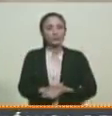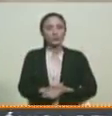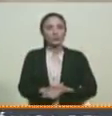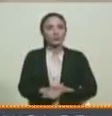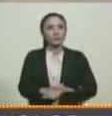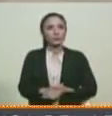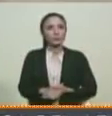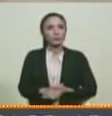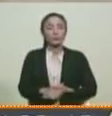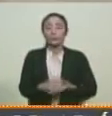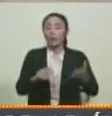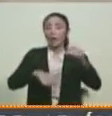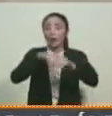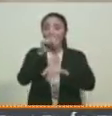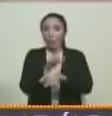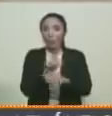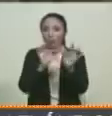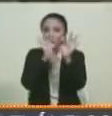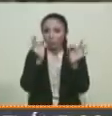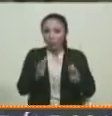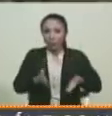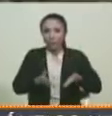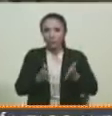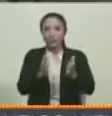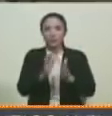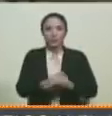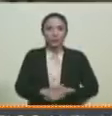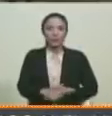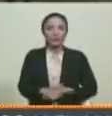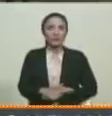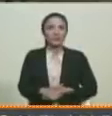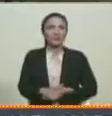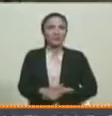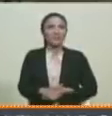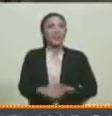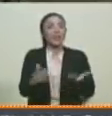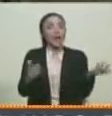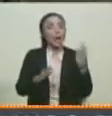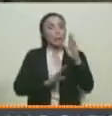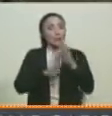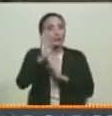Y creo que el único camino para la recuperación y el crecimiento de Venezuela